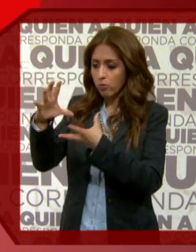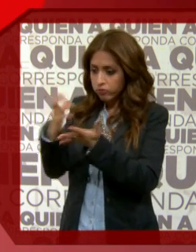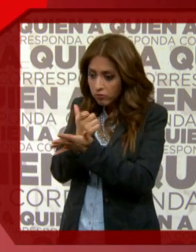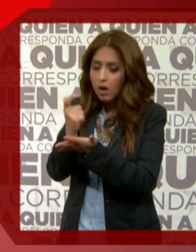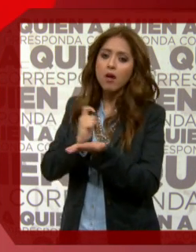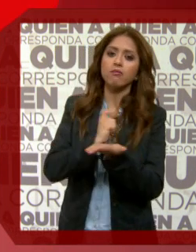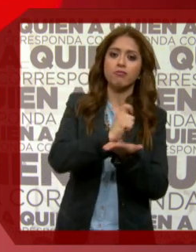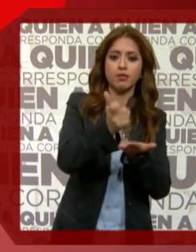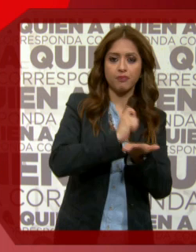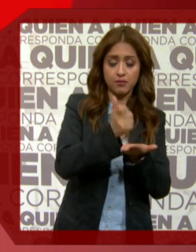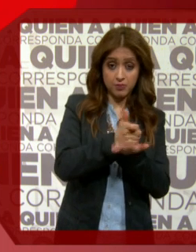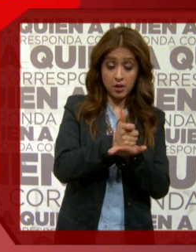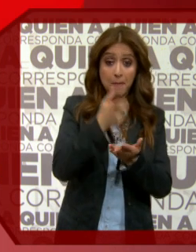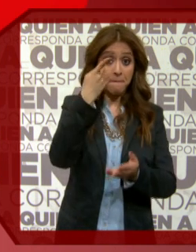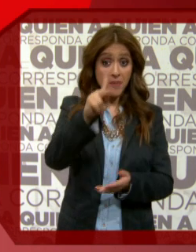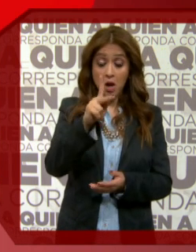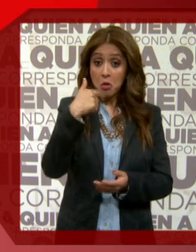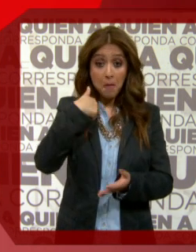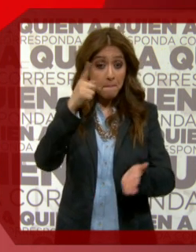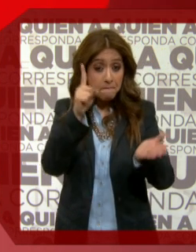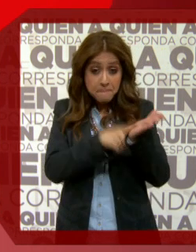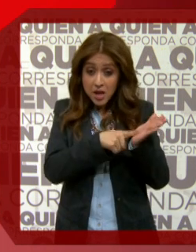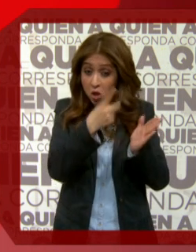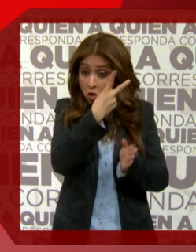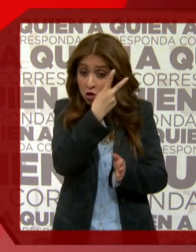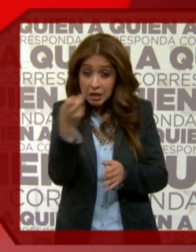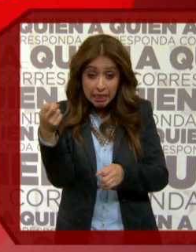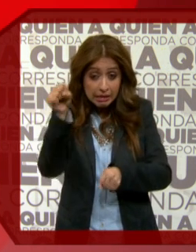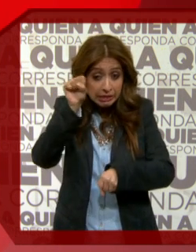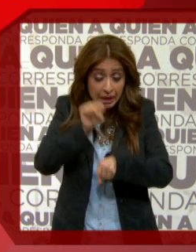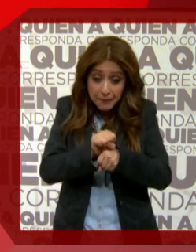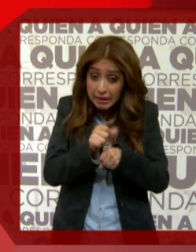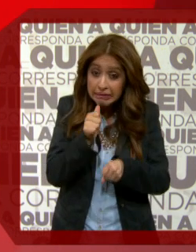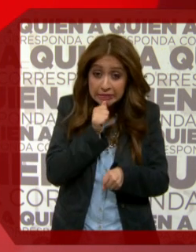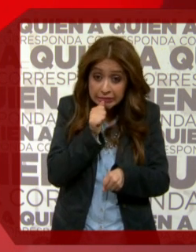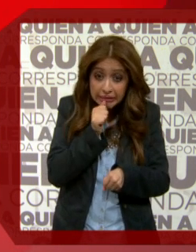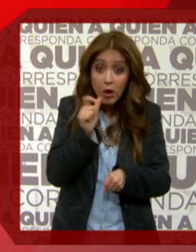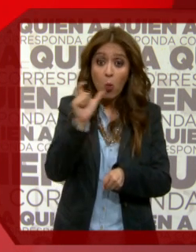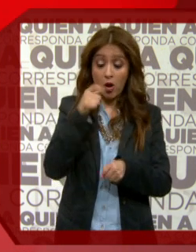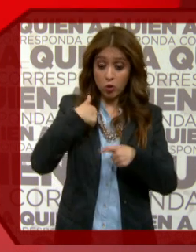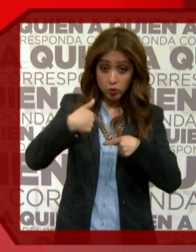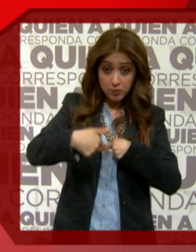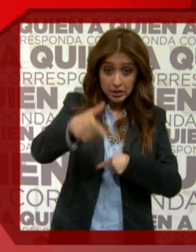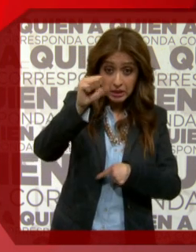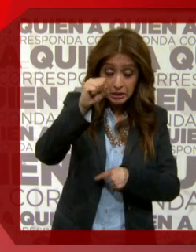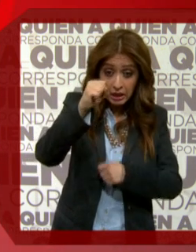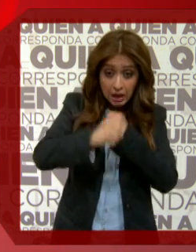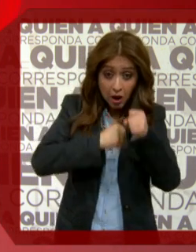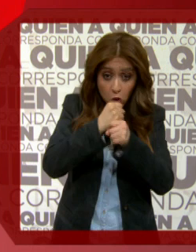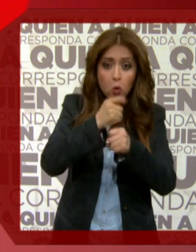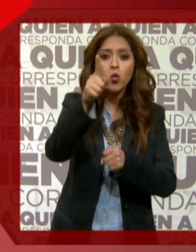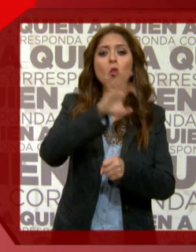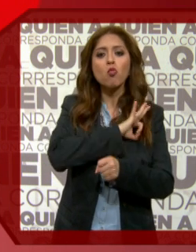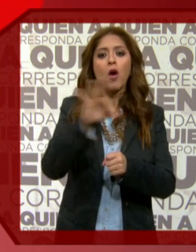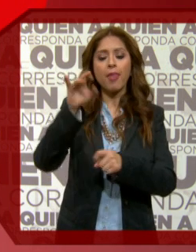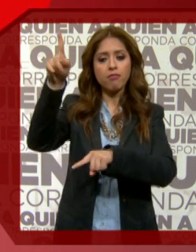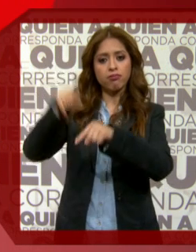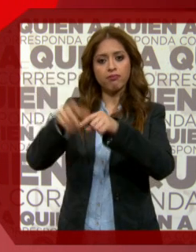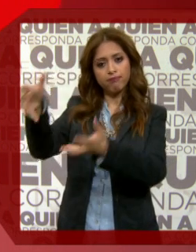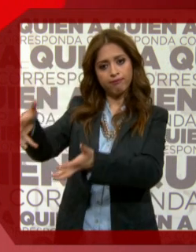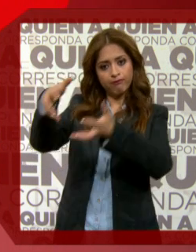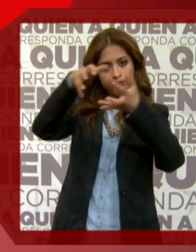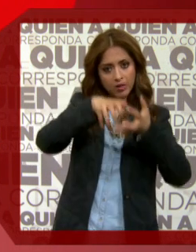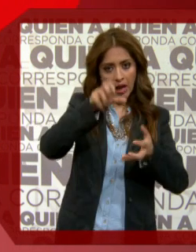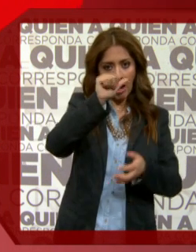como Afore. Si no reunió las 1.250 semanas, cuando cumpla los 60 años, podrá retirar su dinero que ahorró en el Afore.